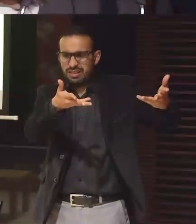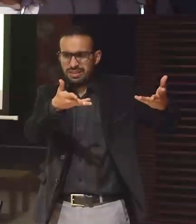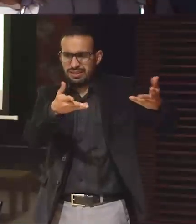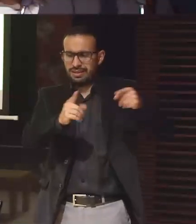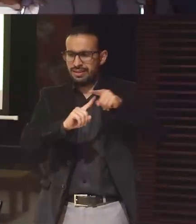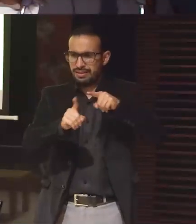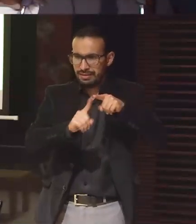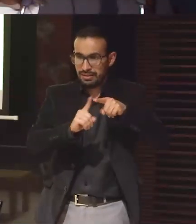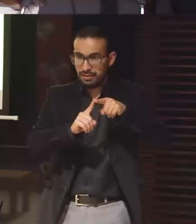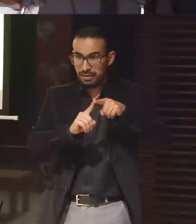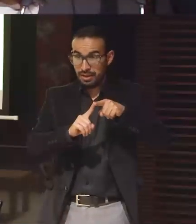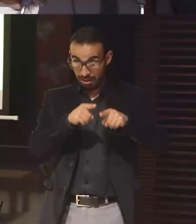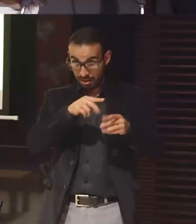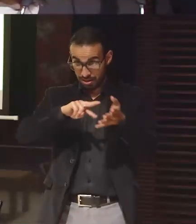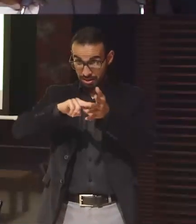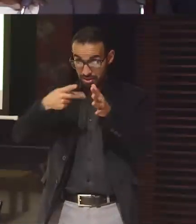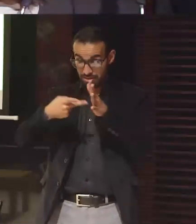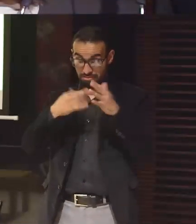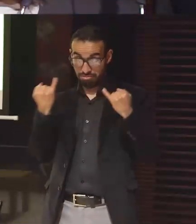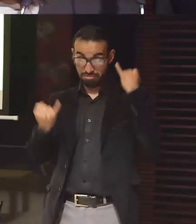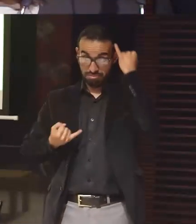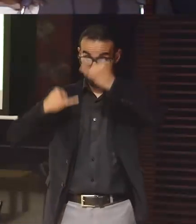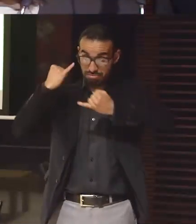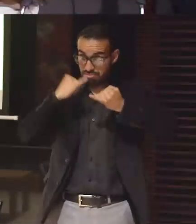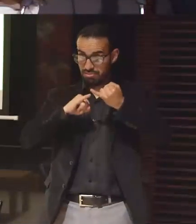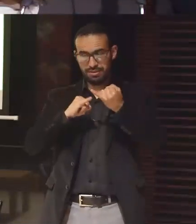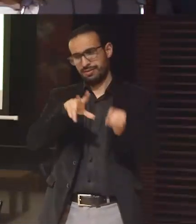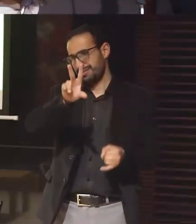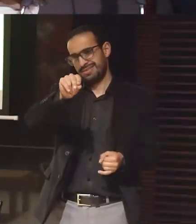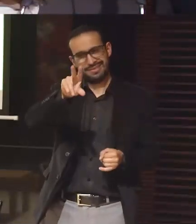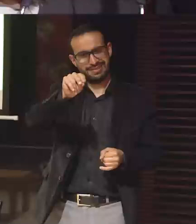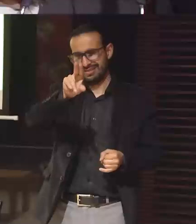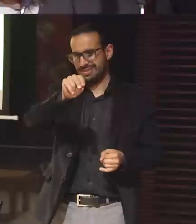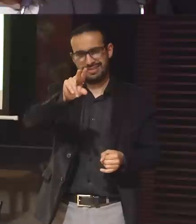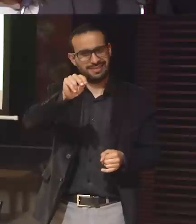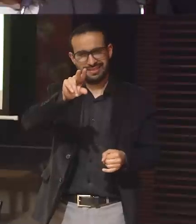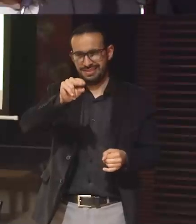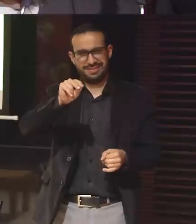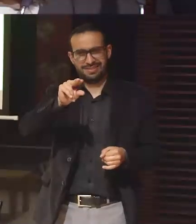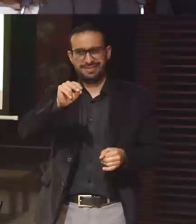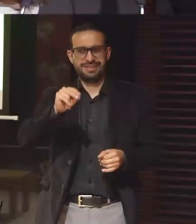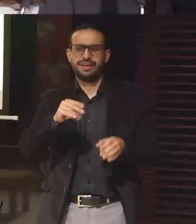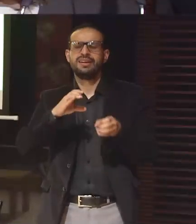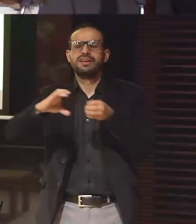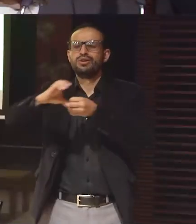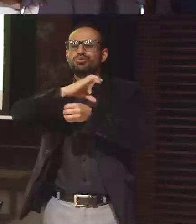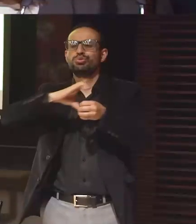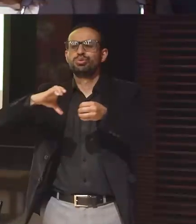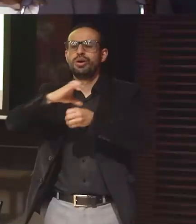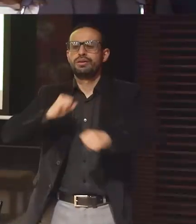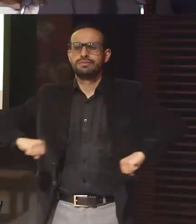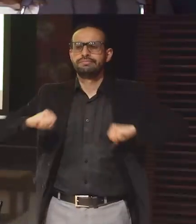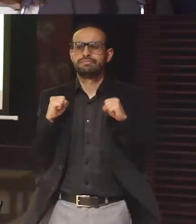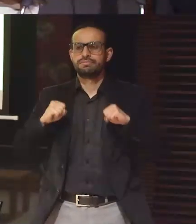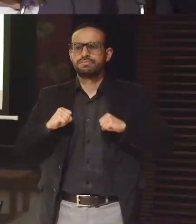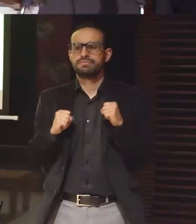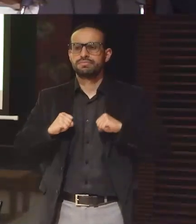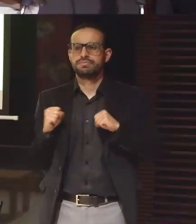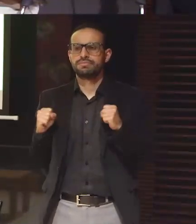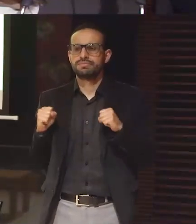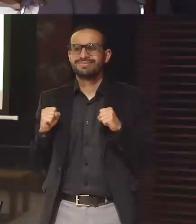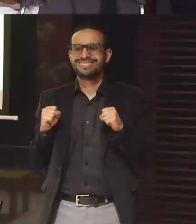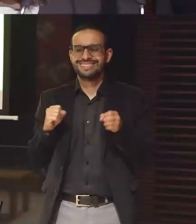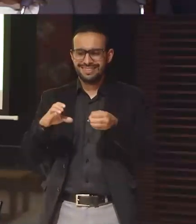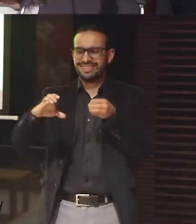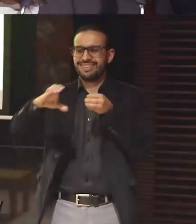branding ni de reputación, es un tema de cómo nos paramos en la ciudad como Bogotá, que es una